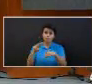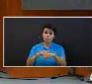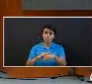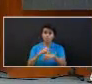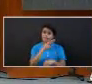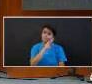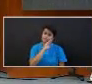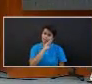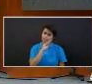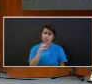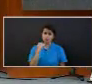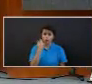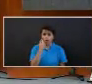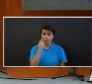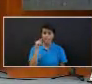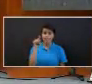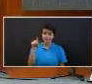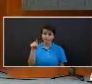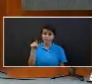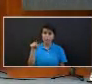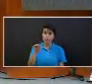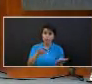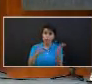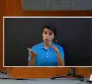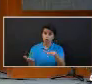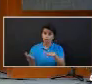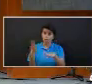enfermedad, y de eso fue que murió su esposa.